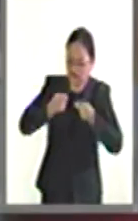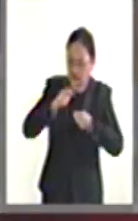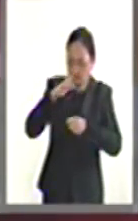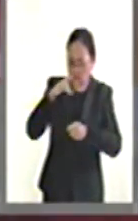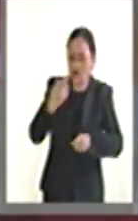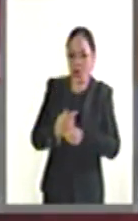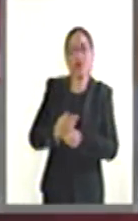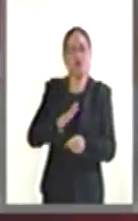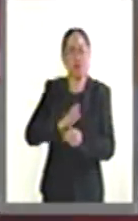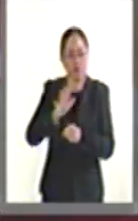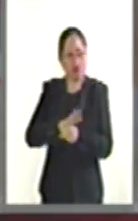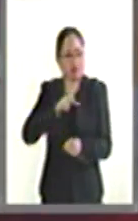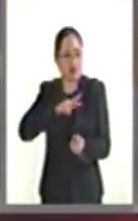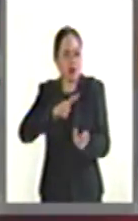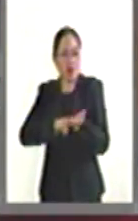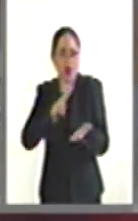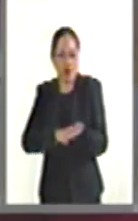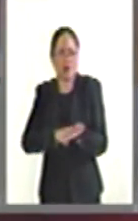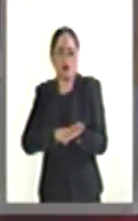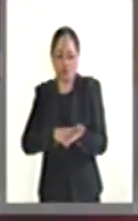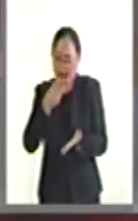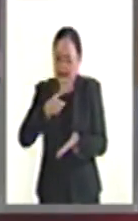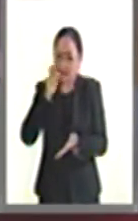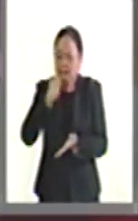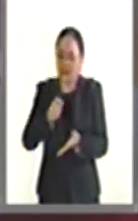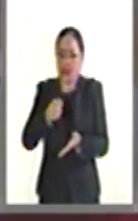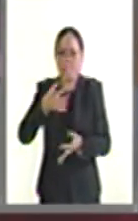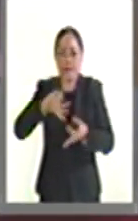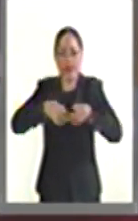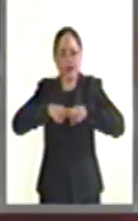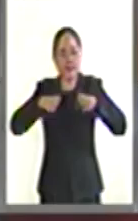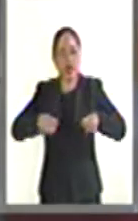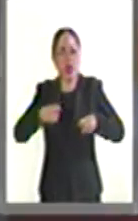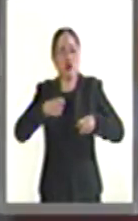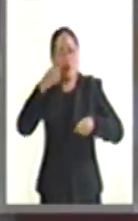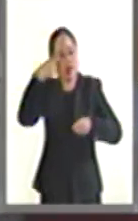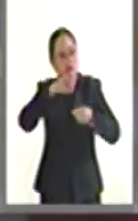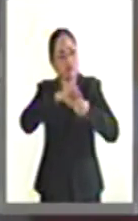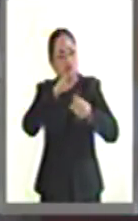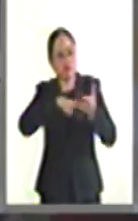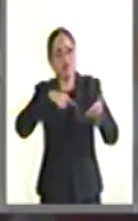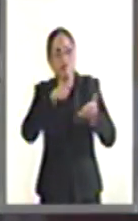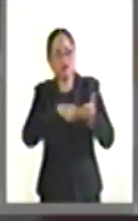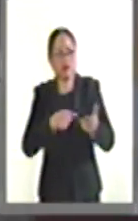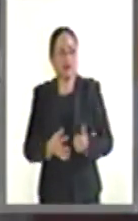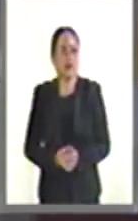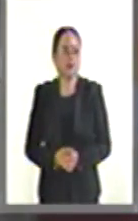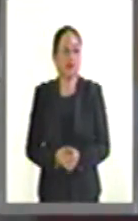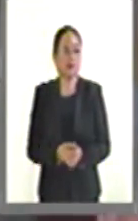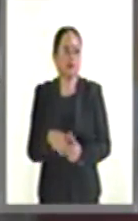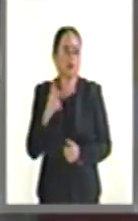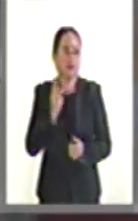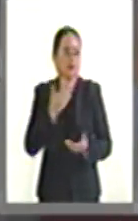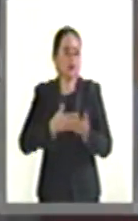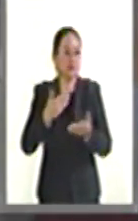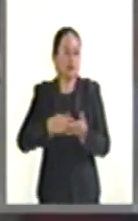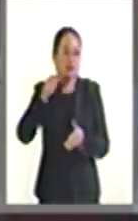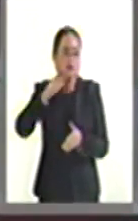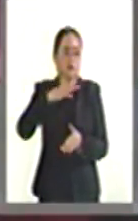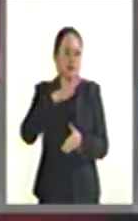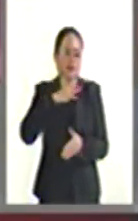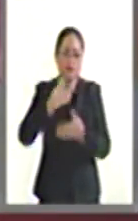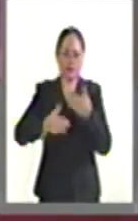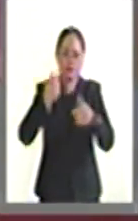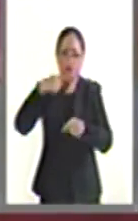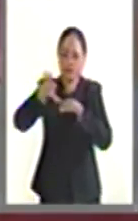ser magistrado electoral. Sin embargo, tenemos un procedimiento de